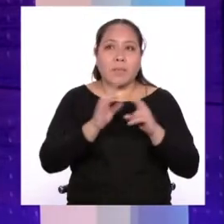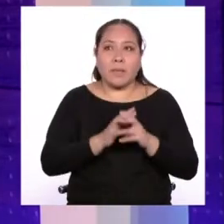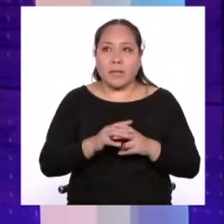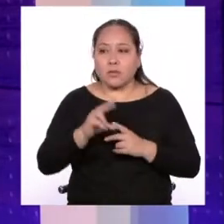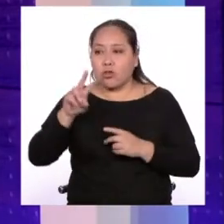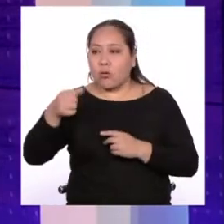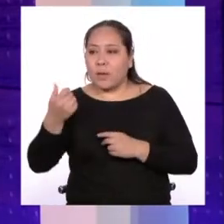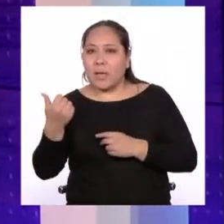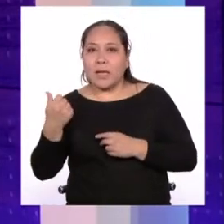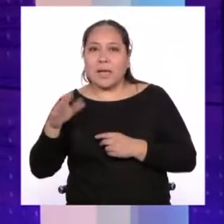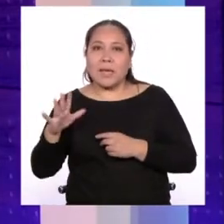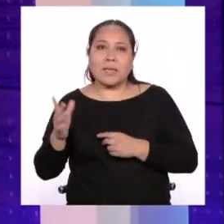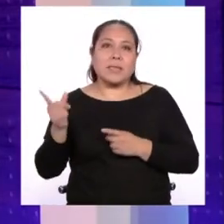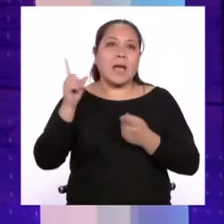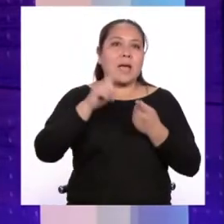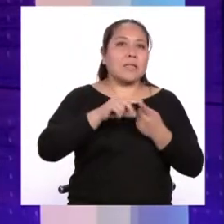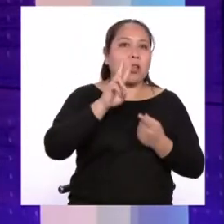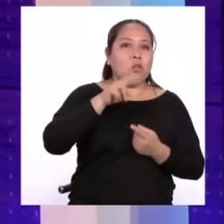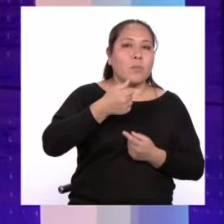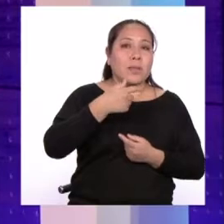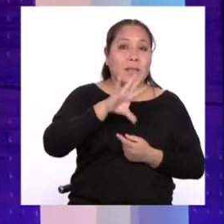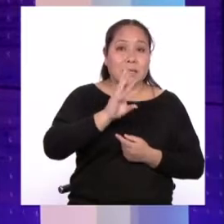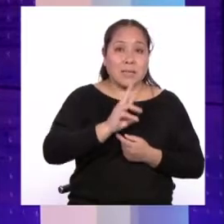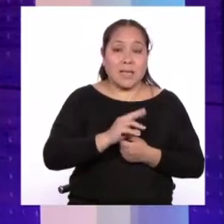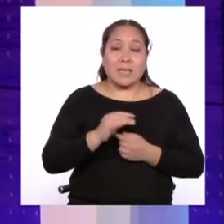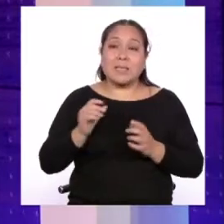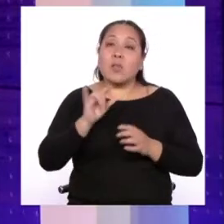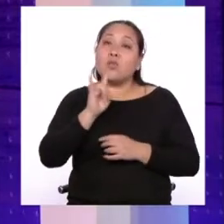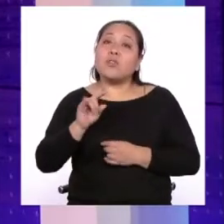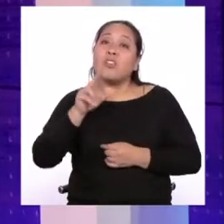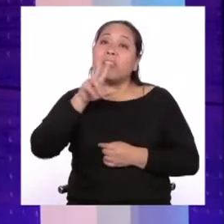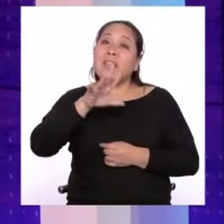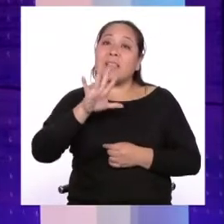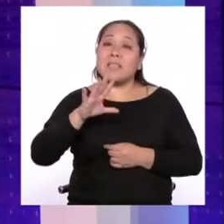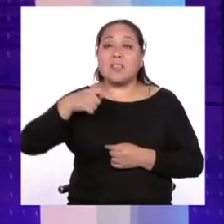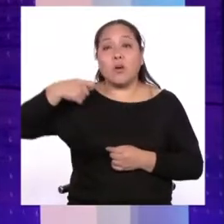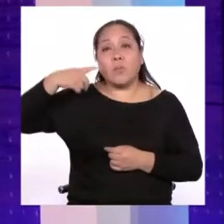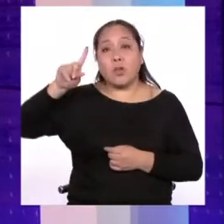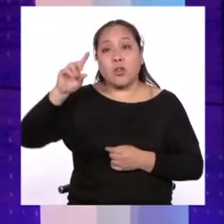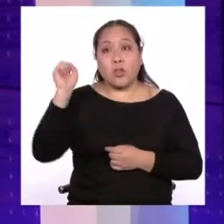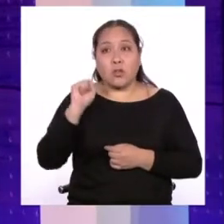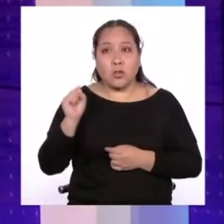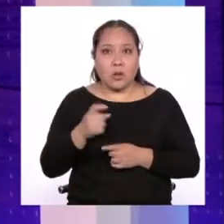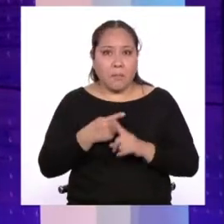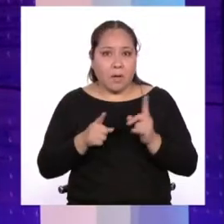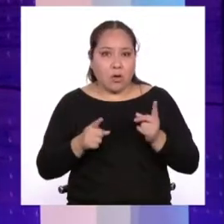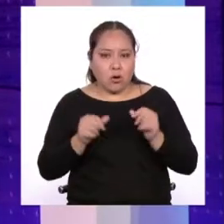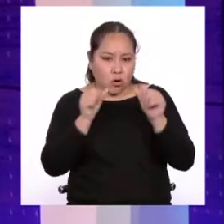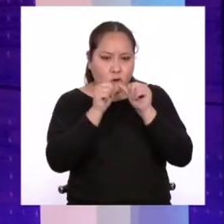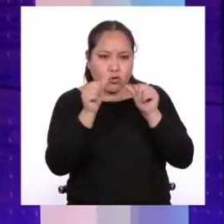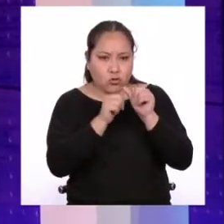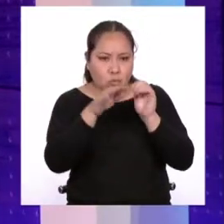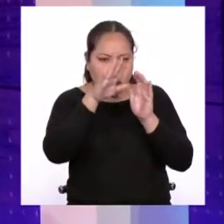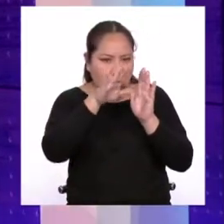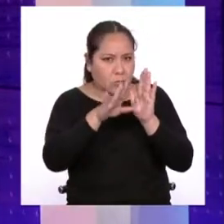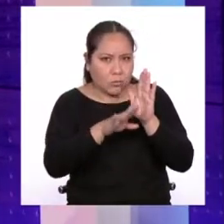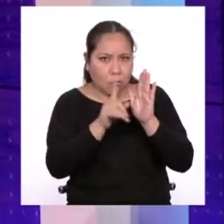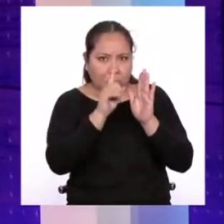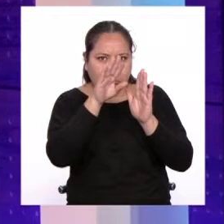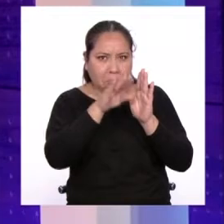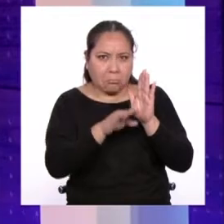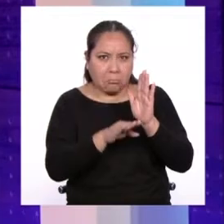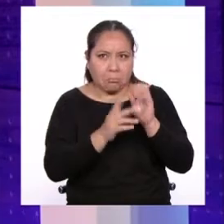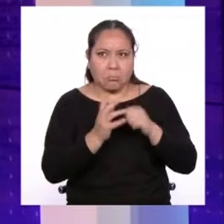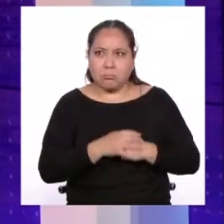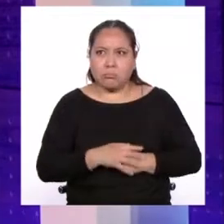utilizado casi 35 millones de soles. Sin embargo, las cifras de la anemia no han disminuido. Por